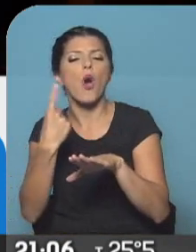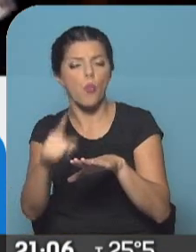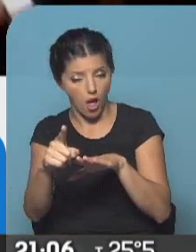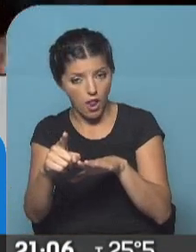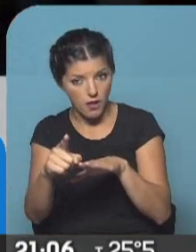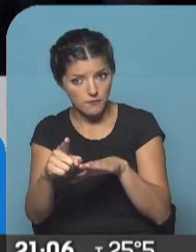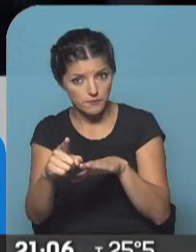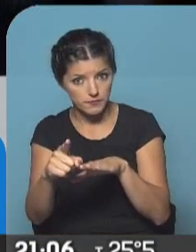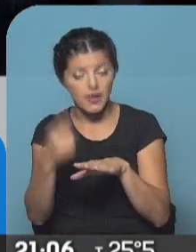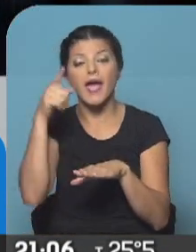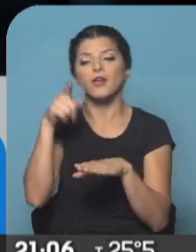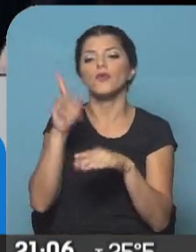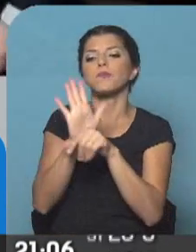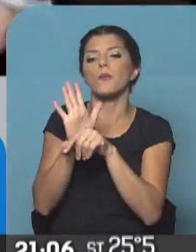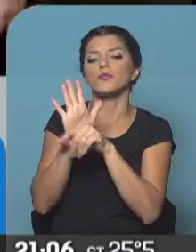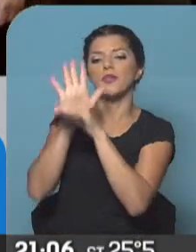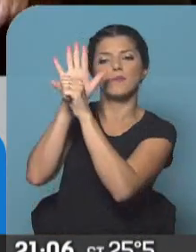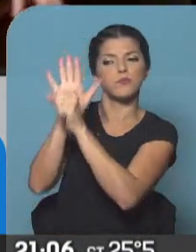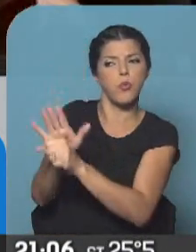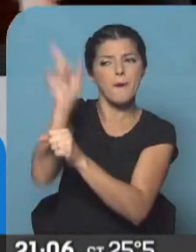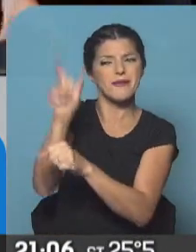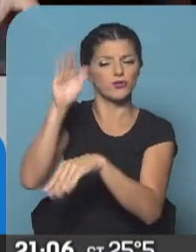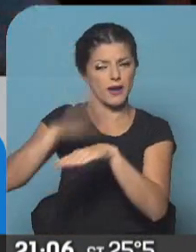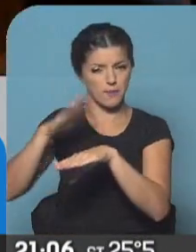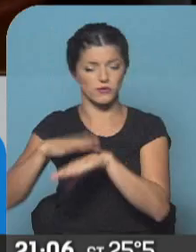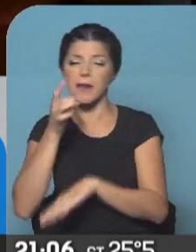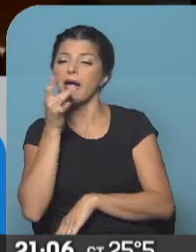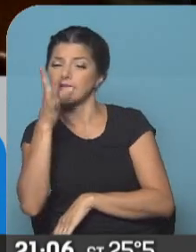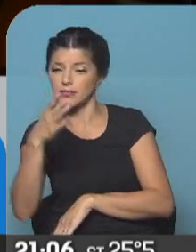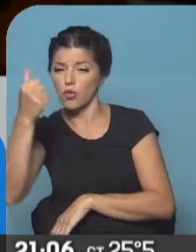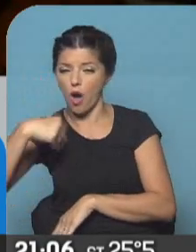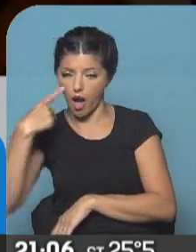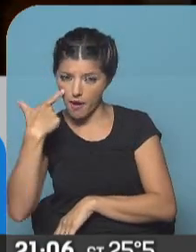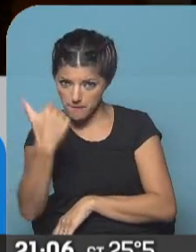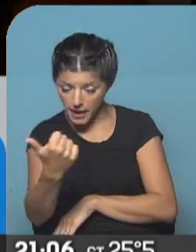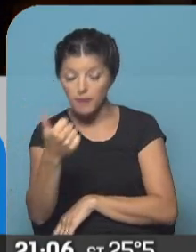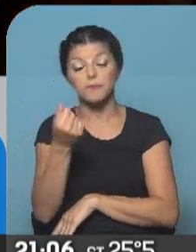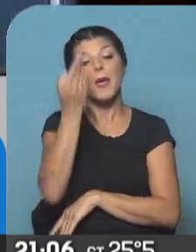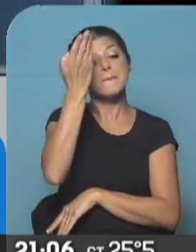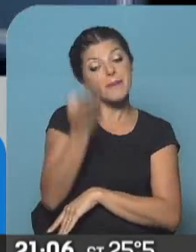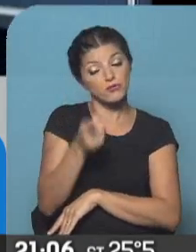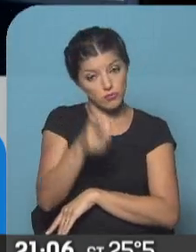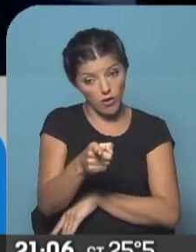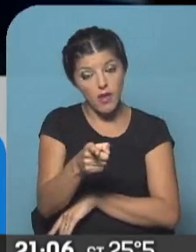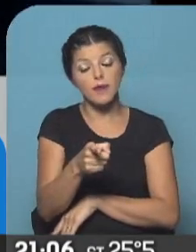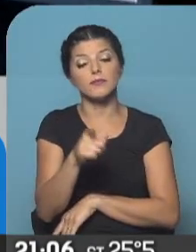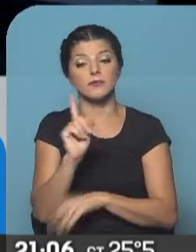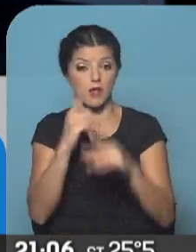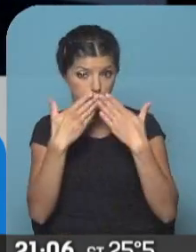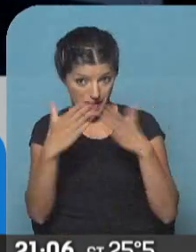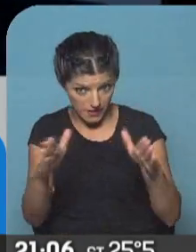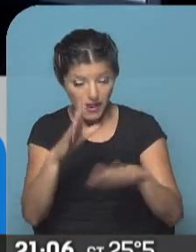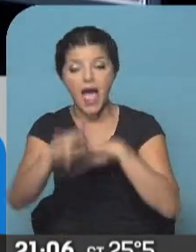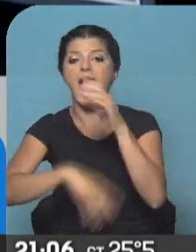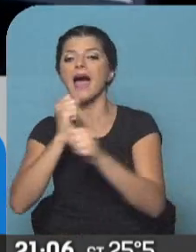los que realizaron el atentado a la AMIA. La detención de la expresidenta no se va a hacer efectiva hasta que el Senado no decida si avanzar o no